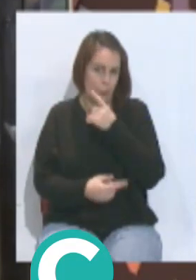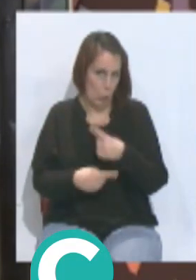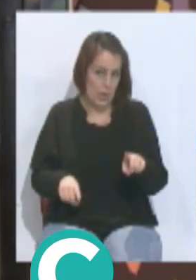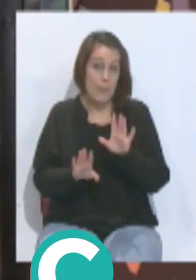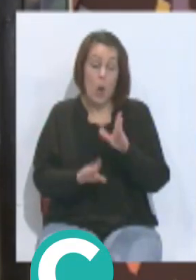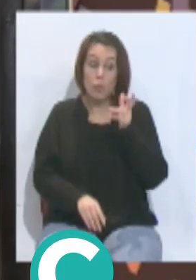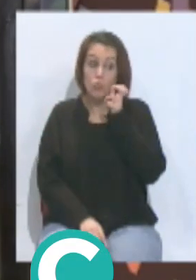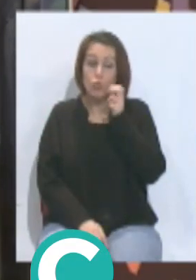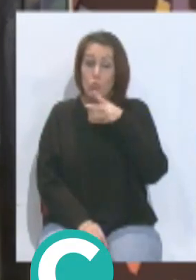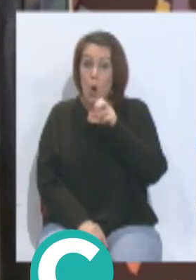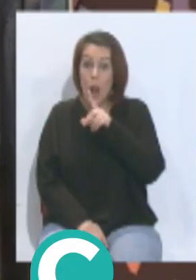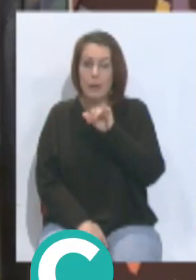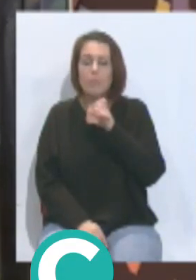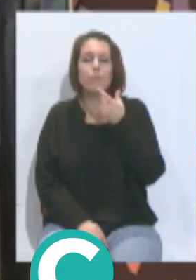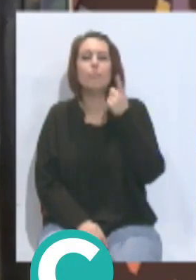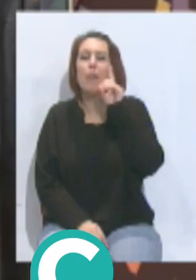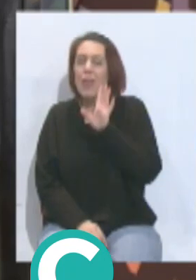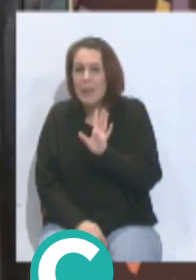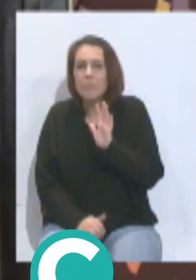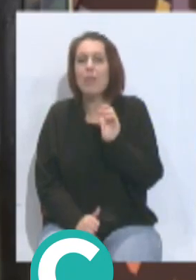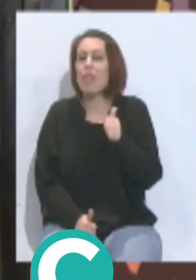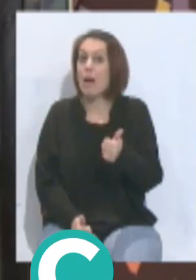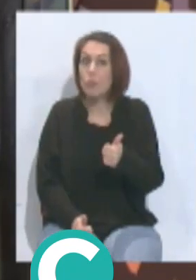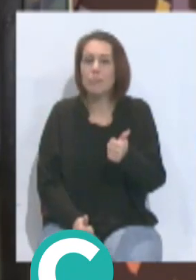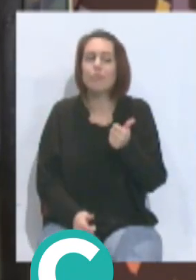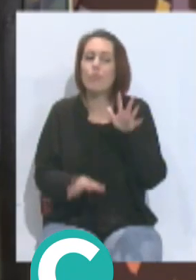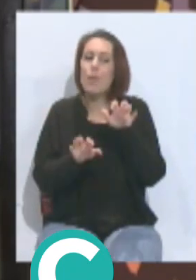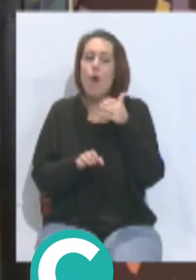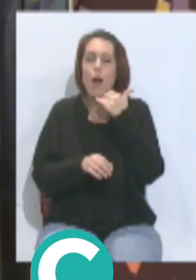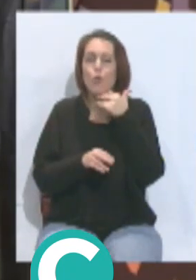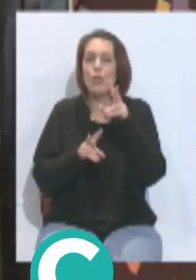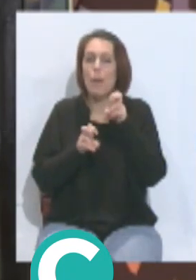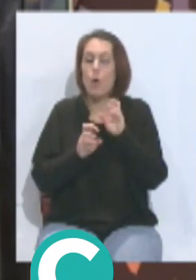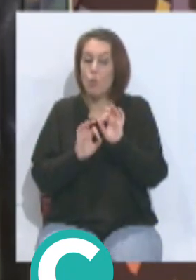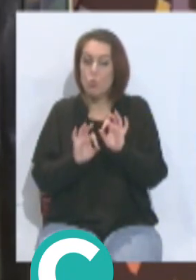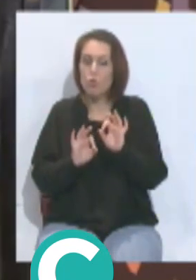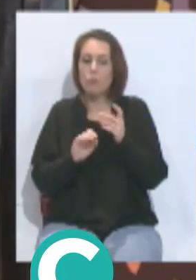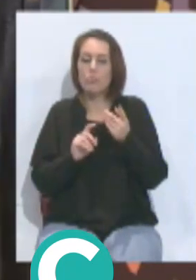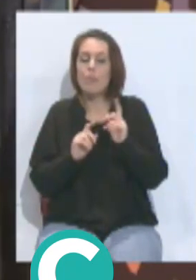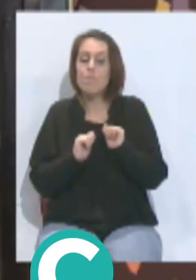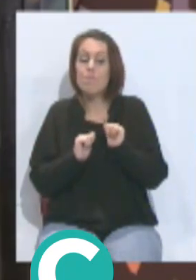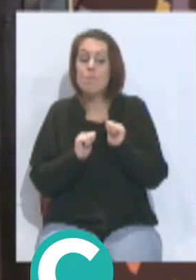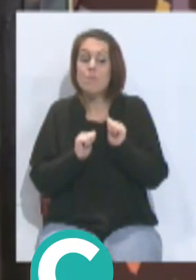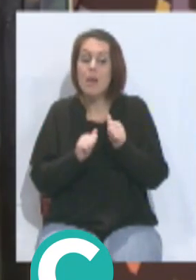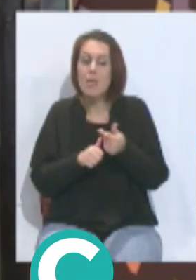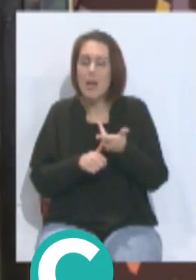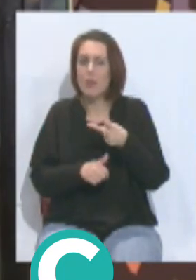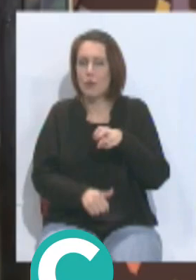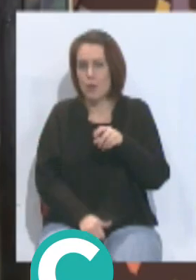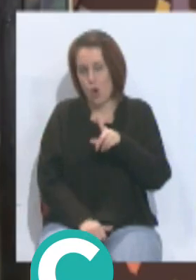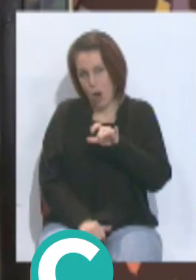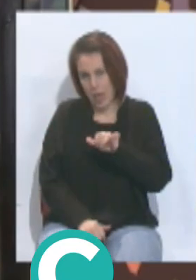vamos a escuchar al Noli, ¿qué les parece si comenzamos aprendiendo algo sobre precisamente los inicios de Manuel